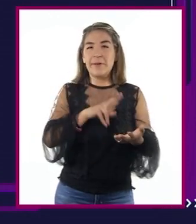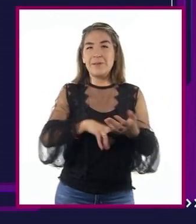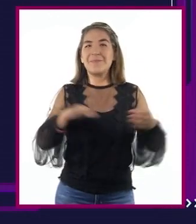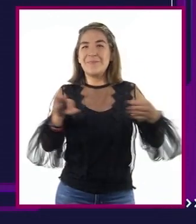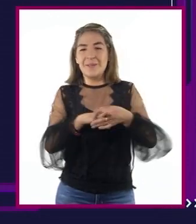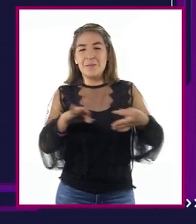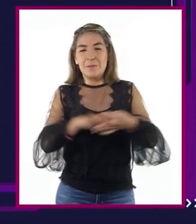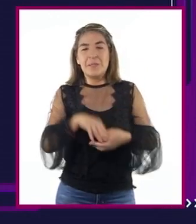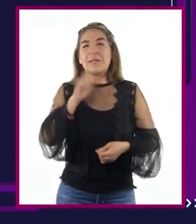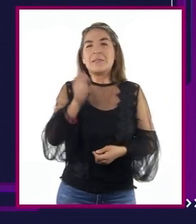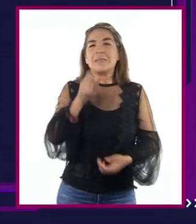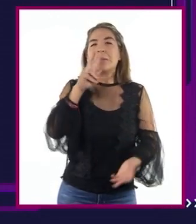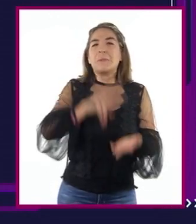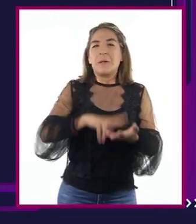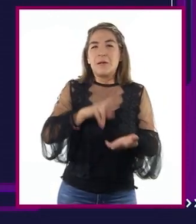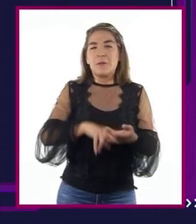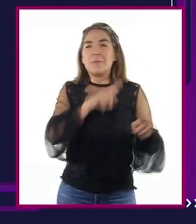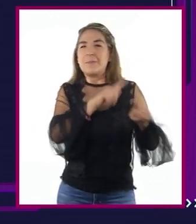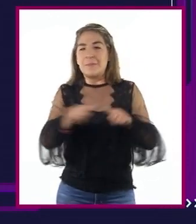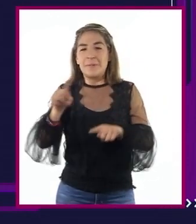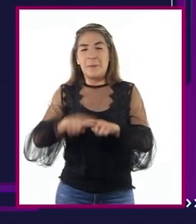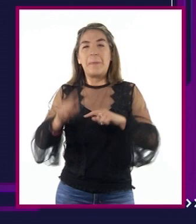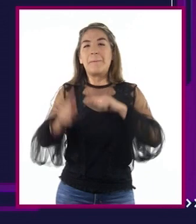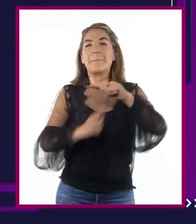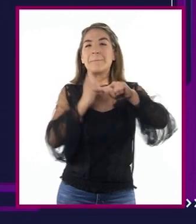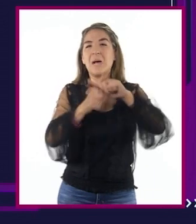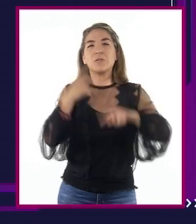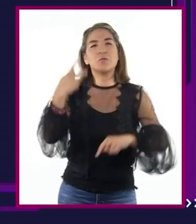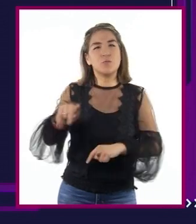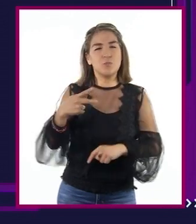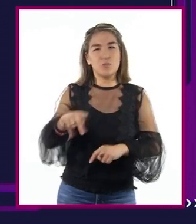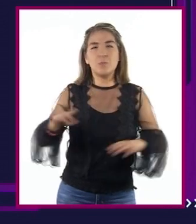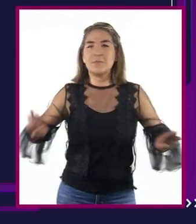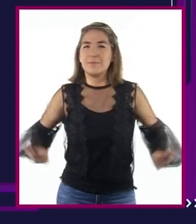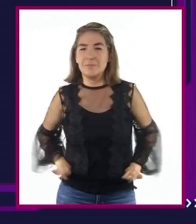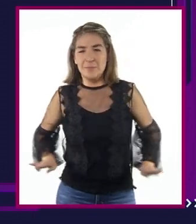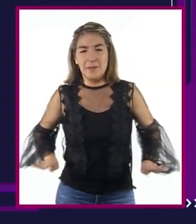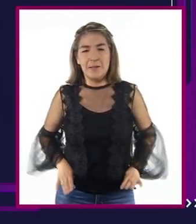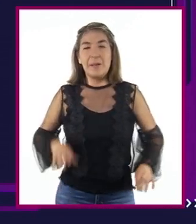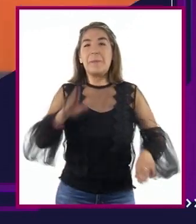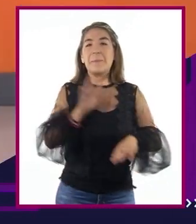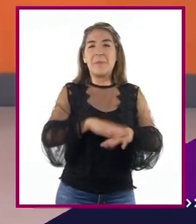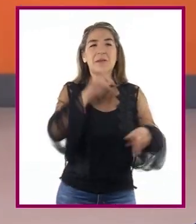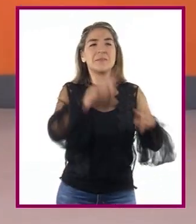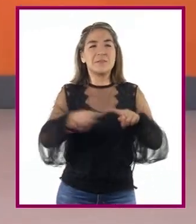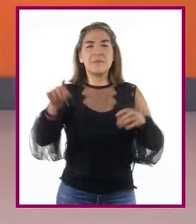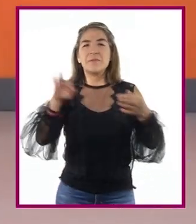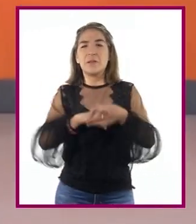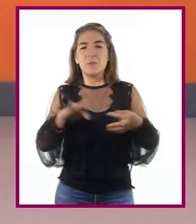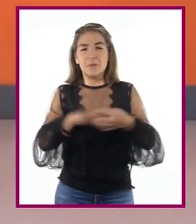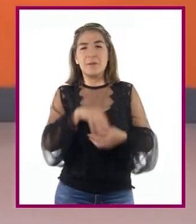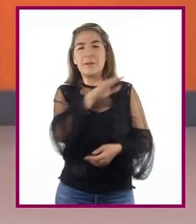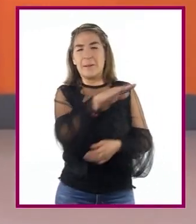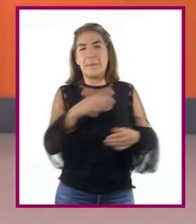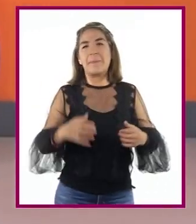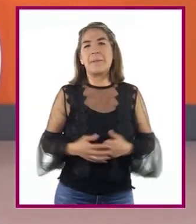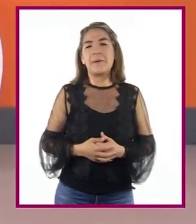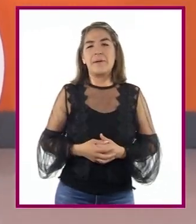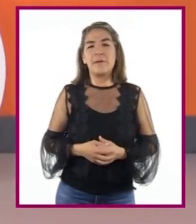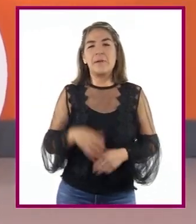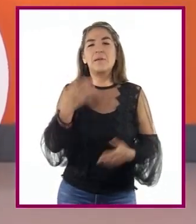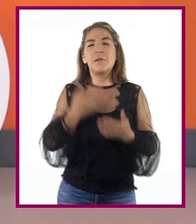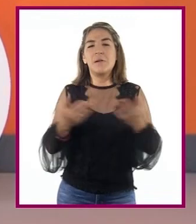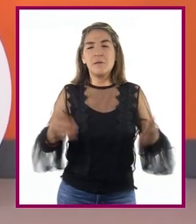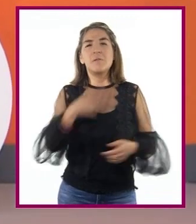anteriores a las de un valor de la variable más la suya propia. Gran variedad de las frecuencias, maestro Mario.